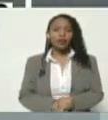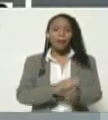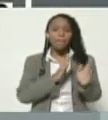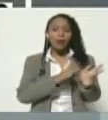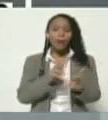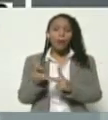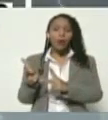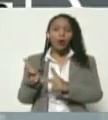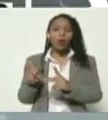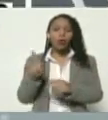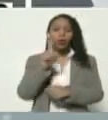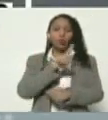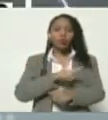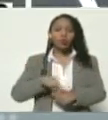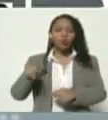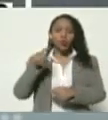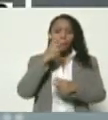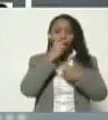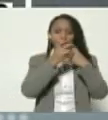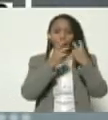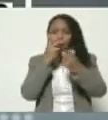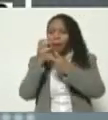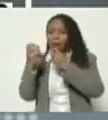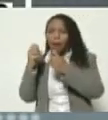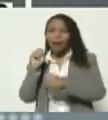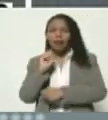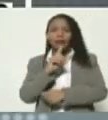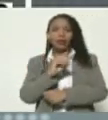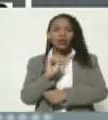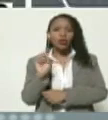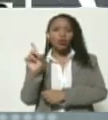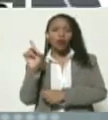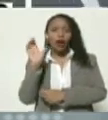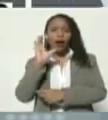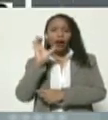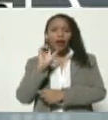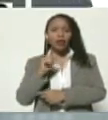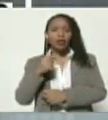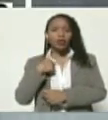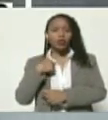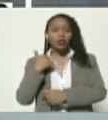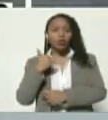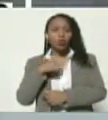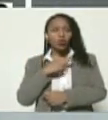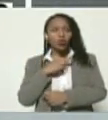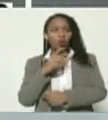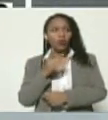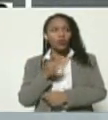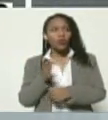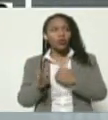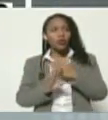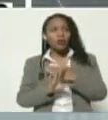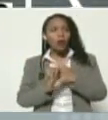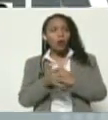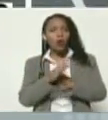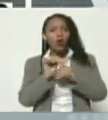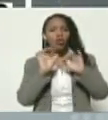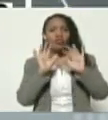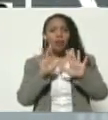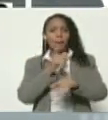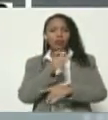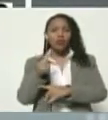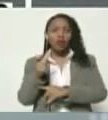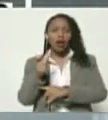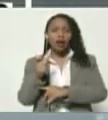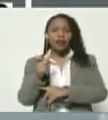Organizaban un circuito en Caracas. Yo era el candidato 101 en Caracas. Y teníamos 10 candidatos. Se